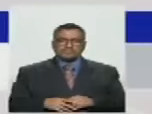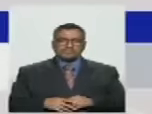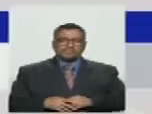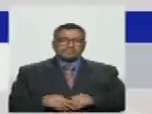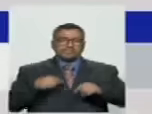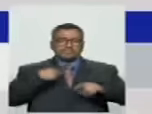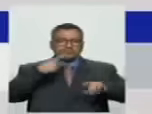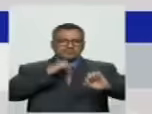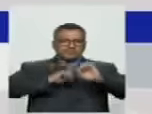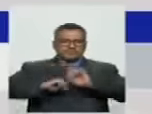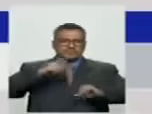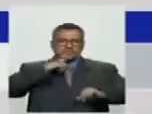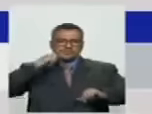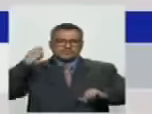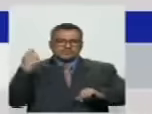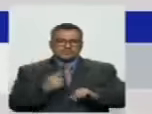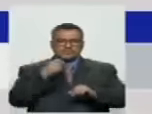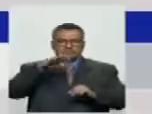desprecio a los fascistas,